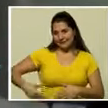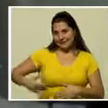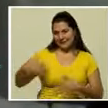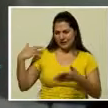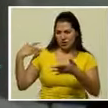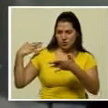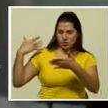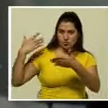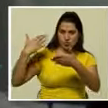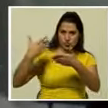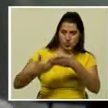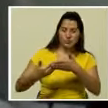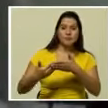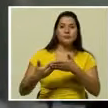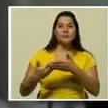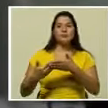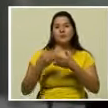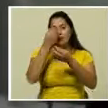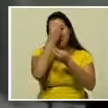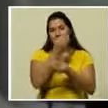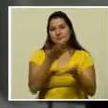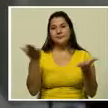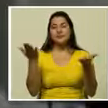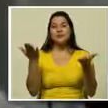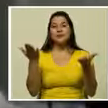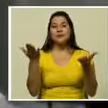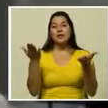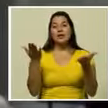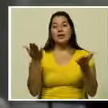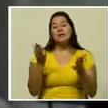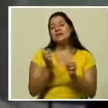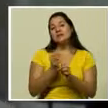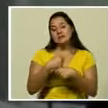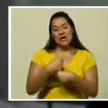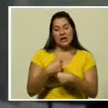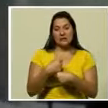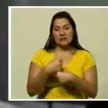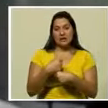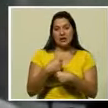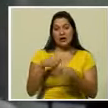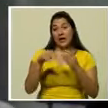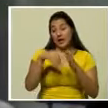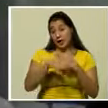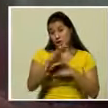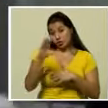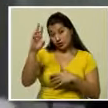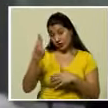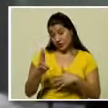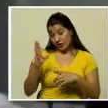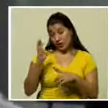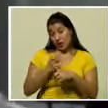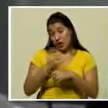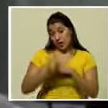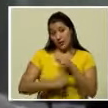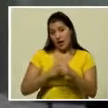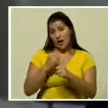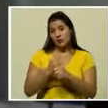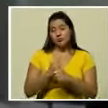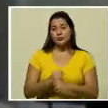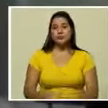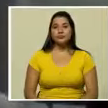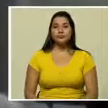este ejercicio de rendición de cuentas que hacemos normalmente en Costa Rica, ¿no? Esto se acordó hace un par